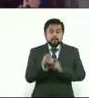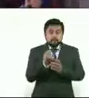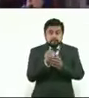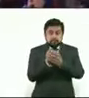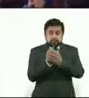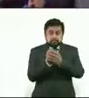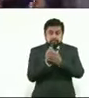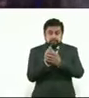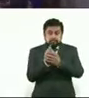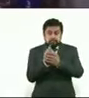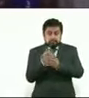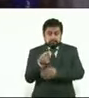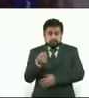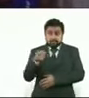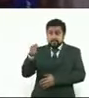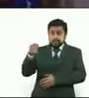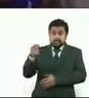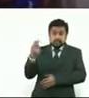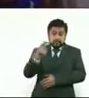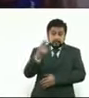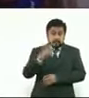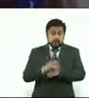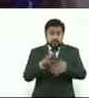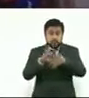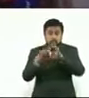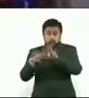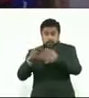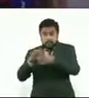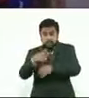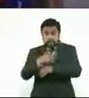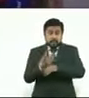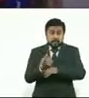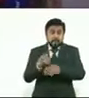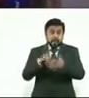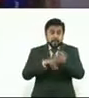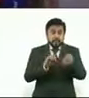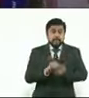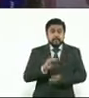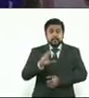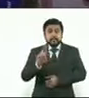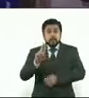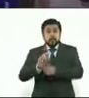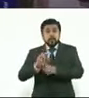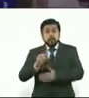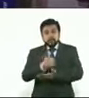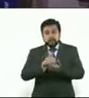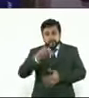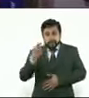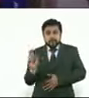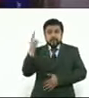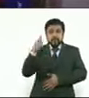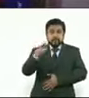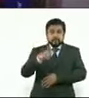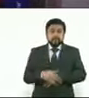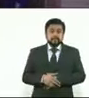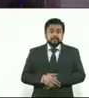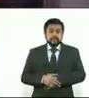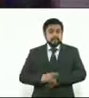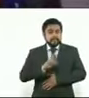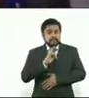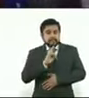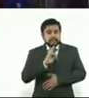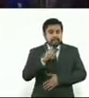este momento ha sido ya encendida en el pebetero del Estadio Olímpico Universitario. No hay mejor manera de